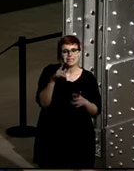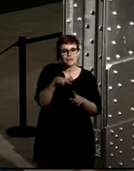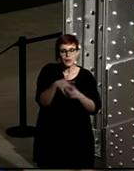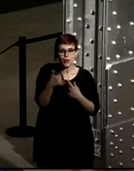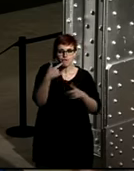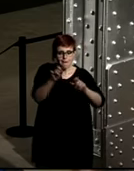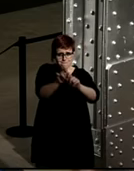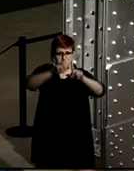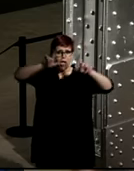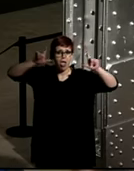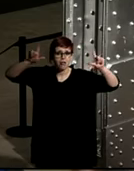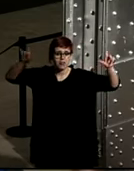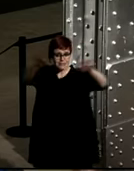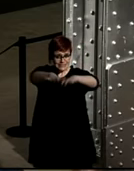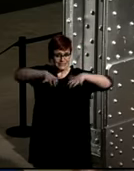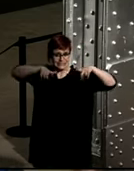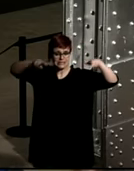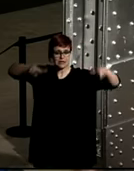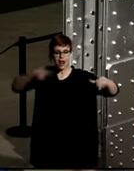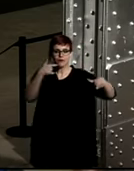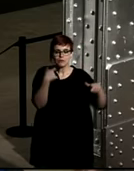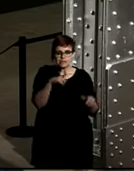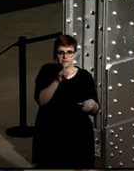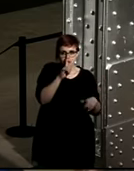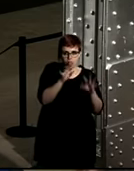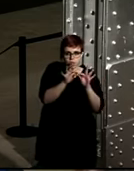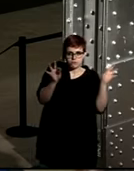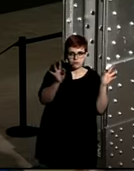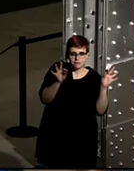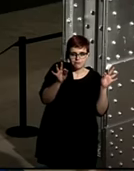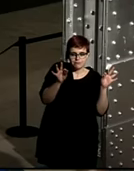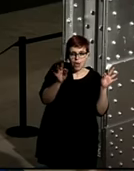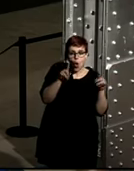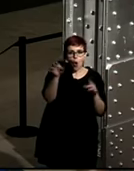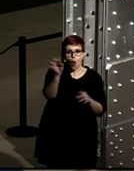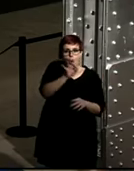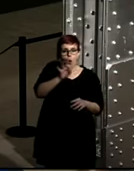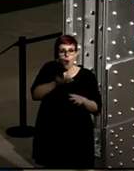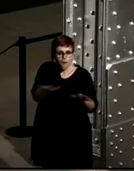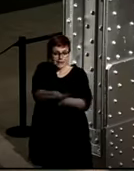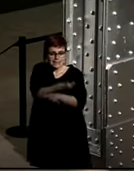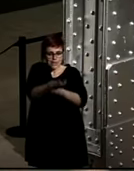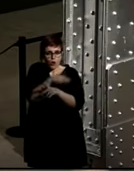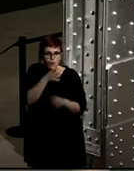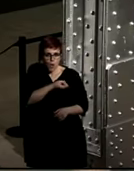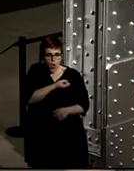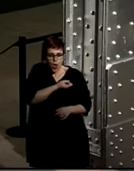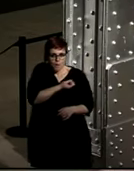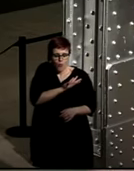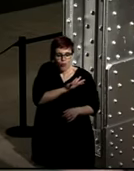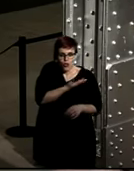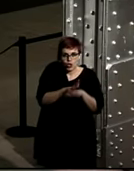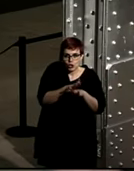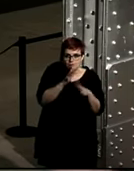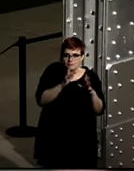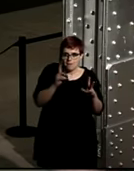en una pantalla, o sea, en una sala de cine, o la risa. O sea, cuando tú quieres crear emoción o quieres crear tensión que no se mueve